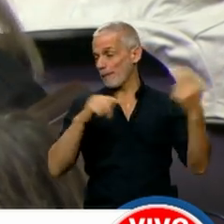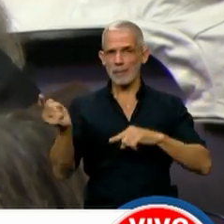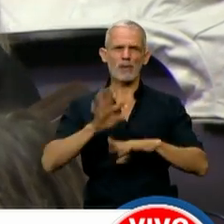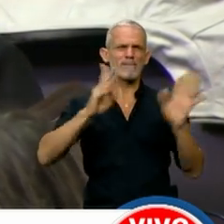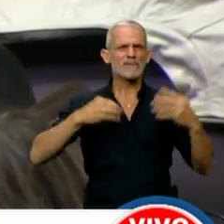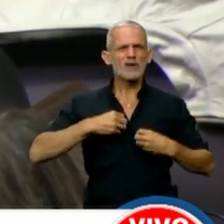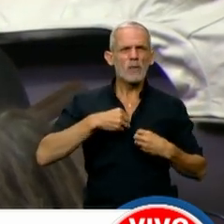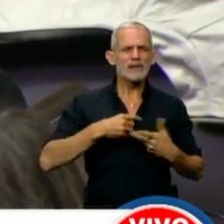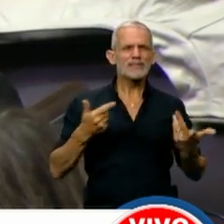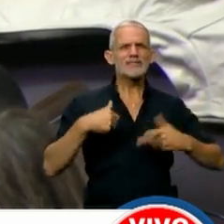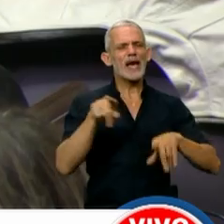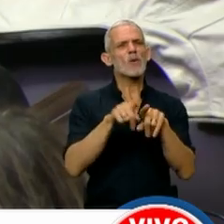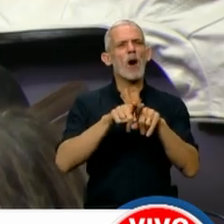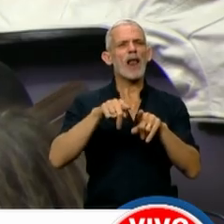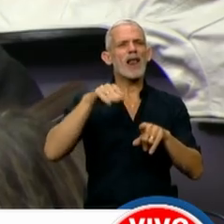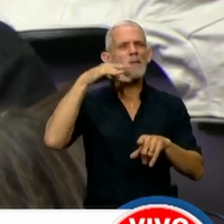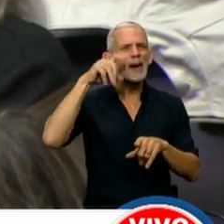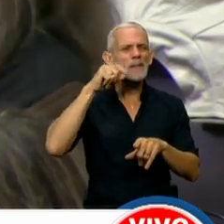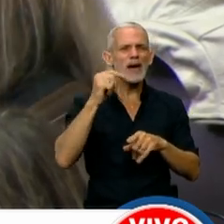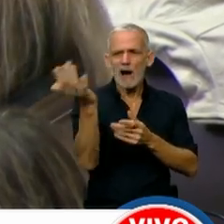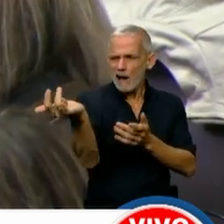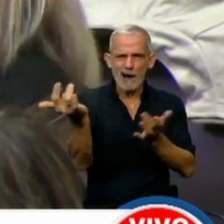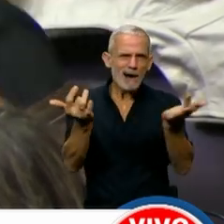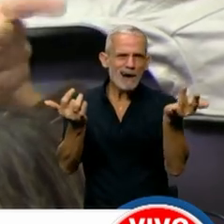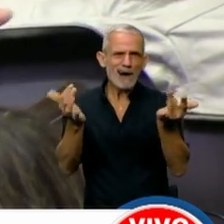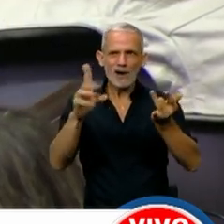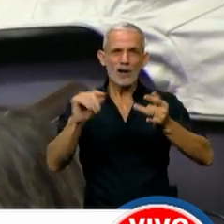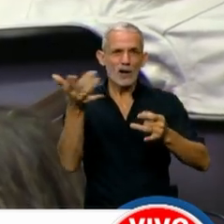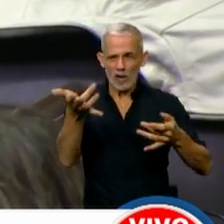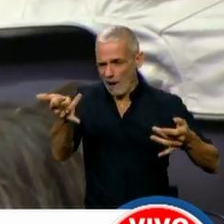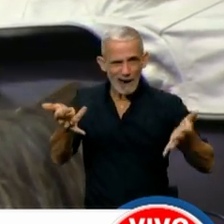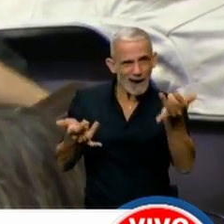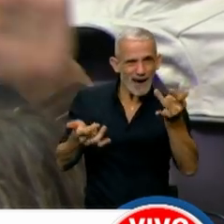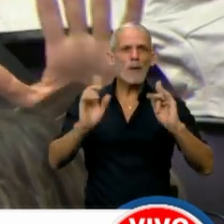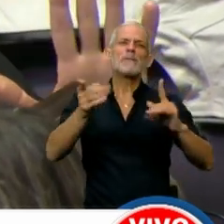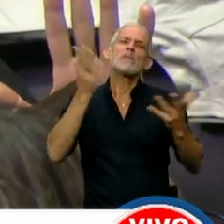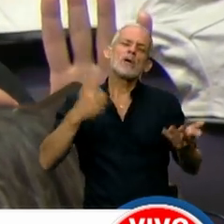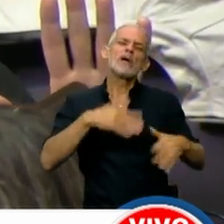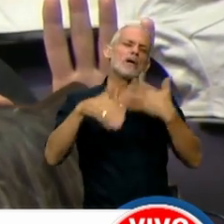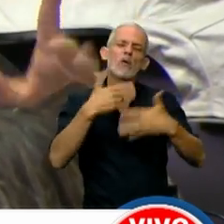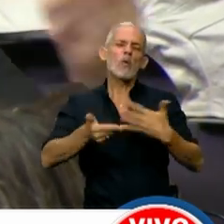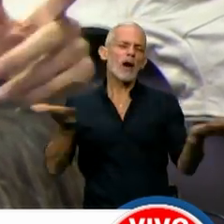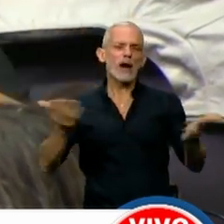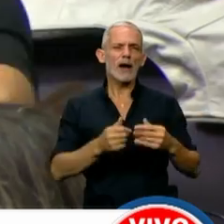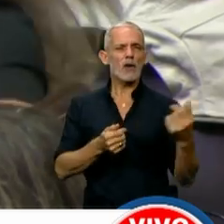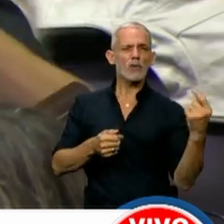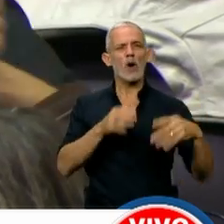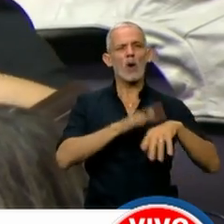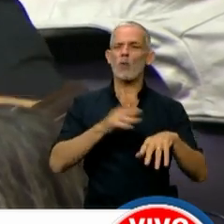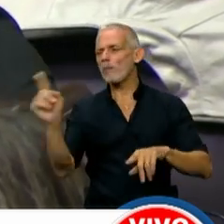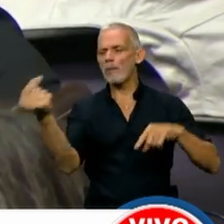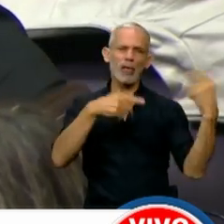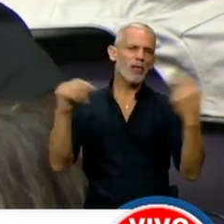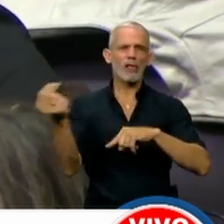momento me sentía como en el meme del hombre araña donde me nombraron ya que hacía si el otro le hacía así parecía eso esta noche así así así